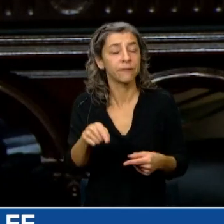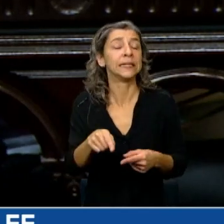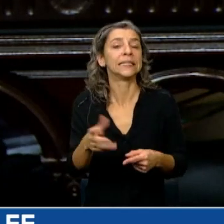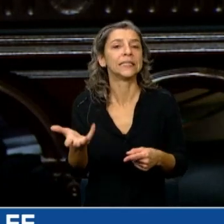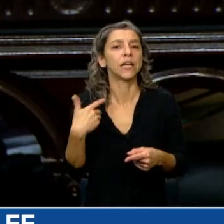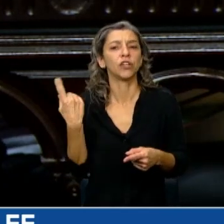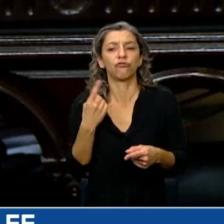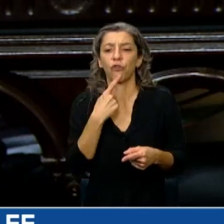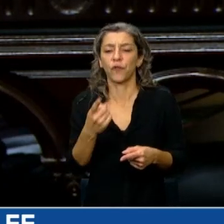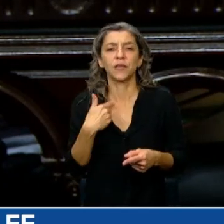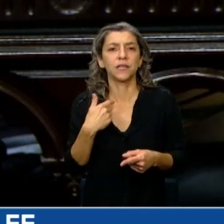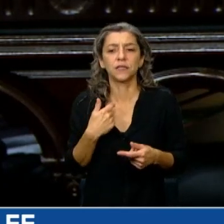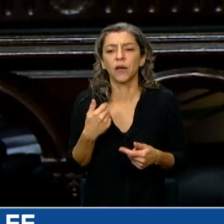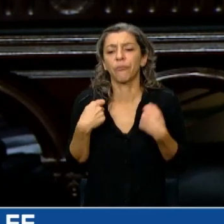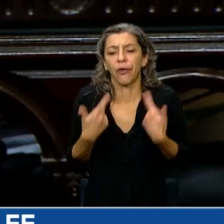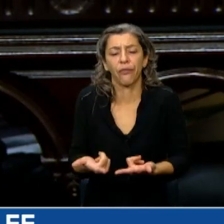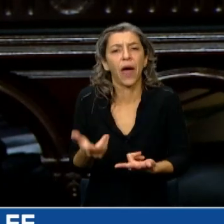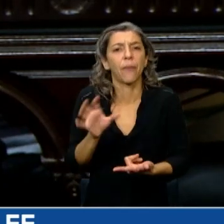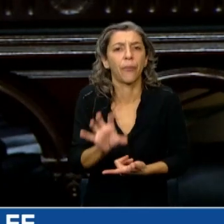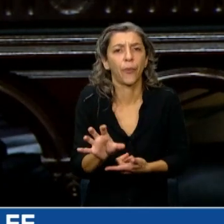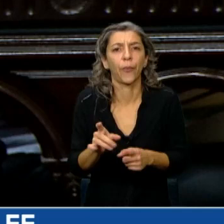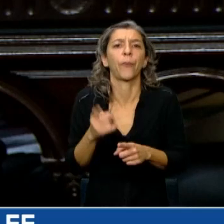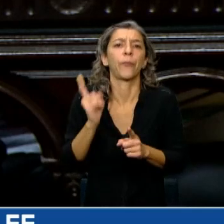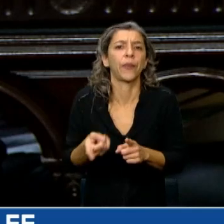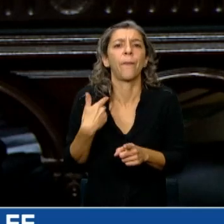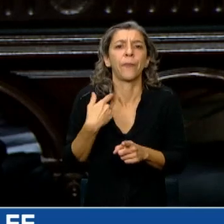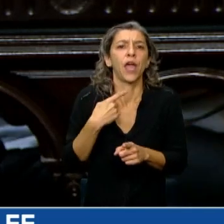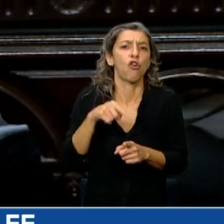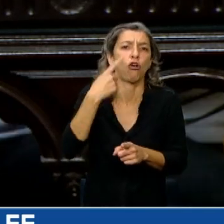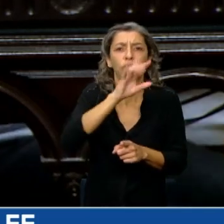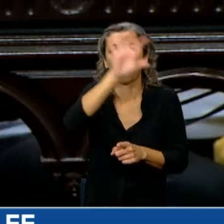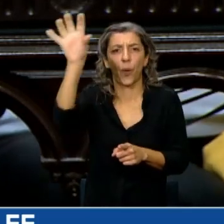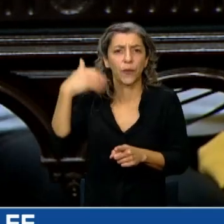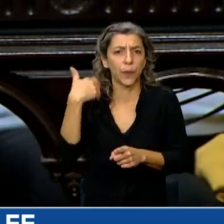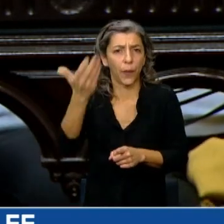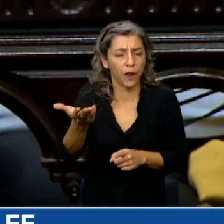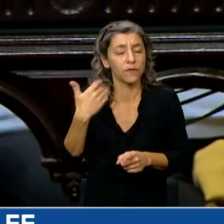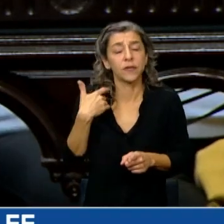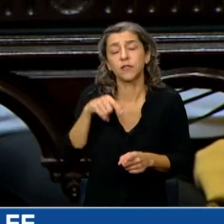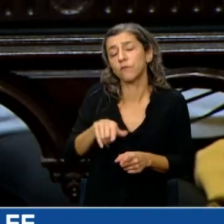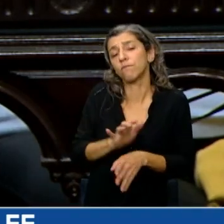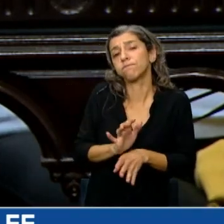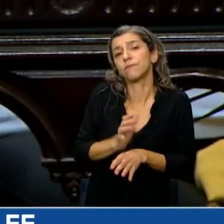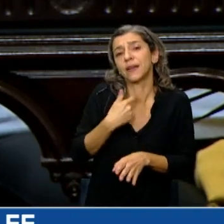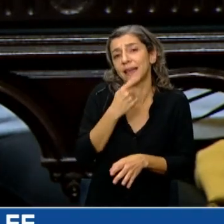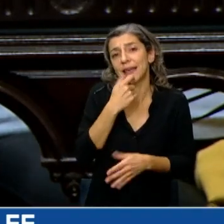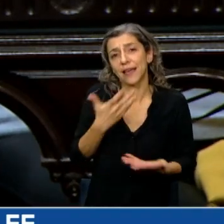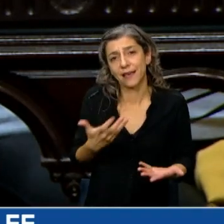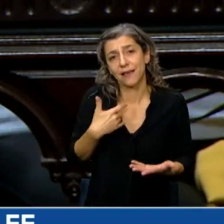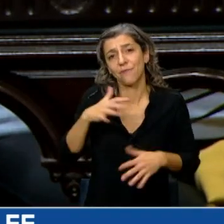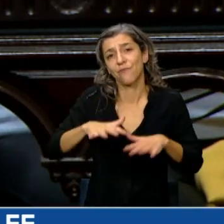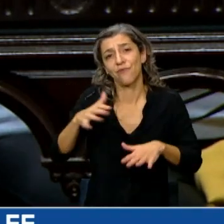es para Neuquén y para el resto de las provincias, que es lo que... Bueno, este es un ejemplo. A veces le tocó a